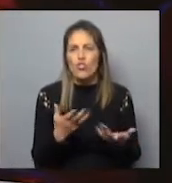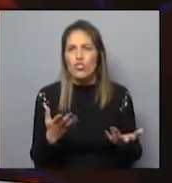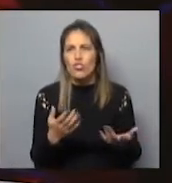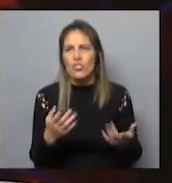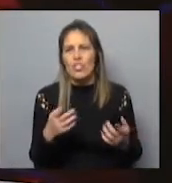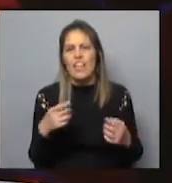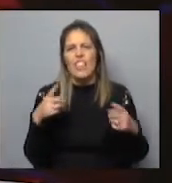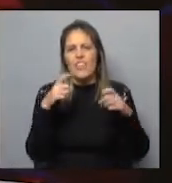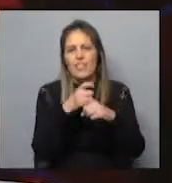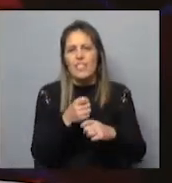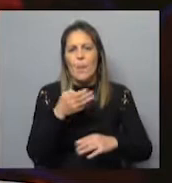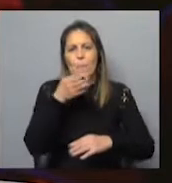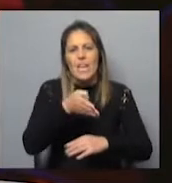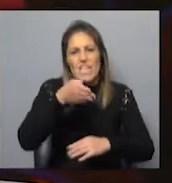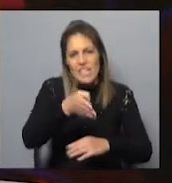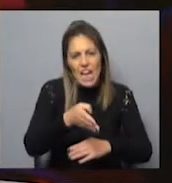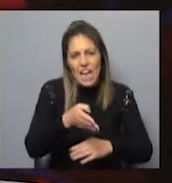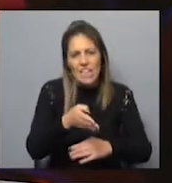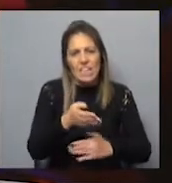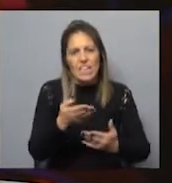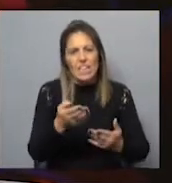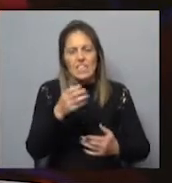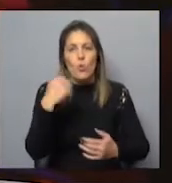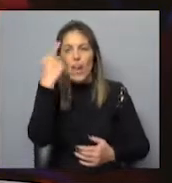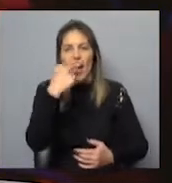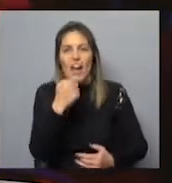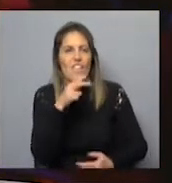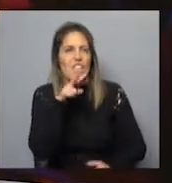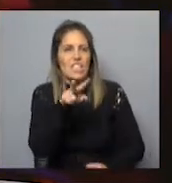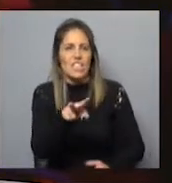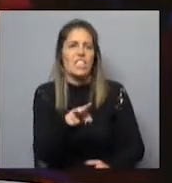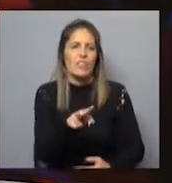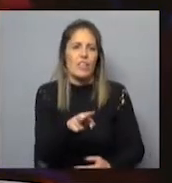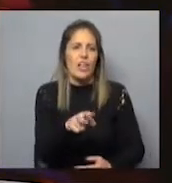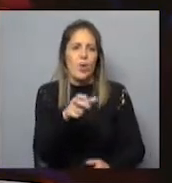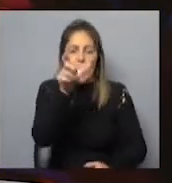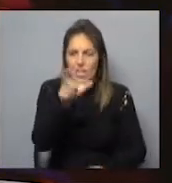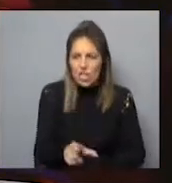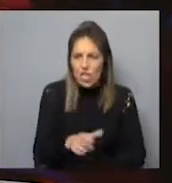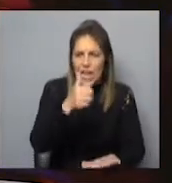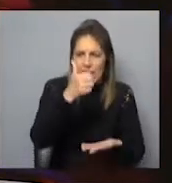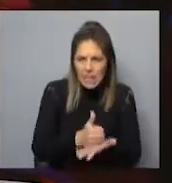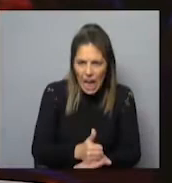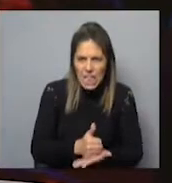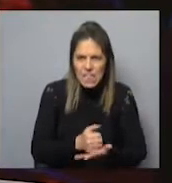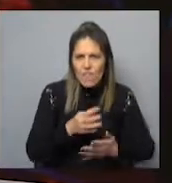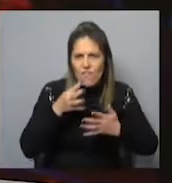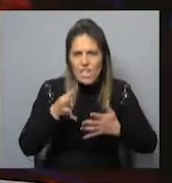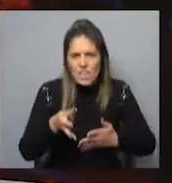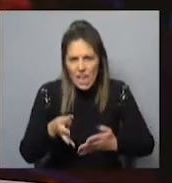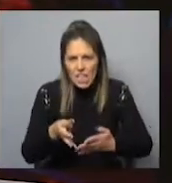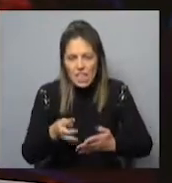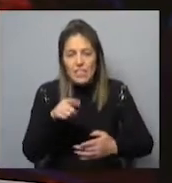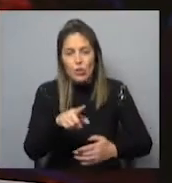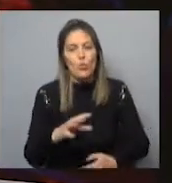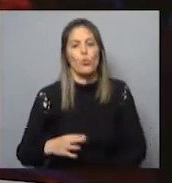estar al frente y también ser una cara visible de ser alguien que está ahí en el frente de batalla tanto